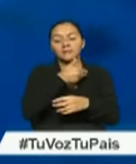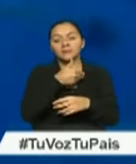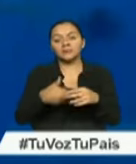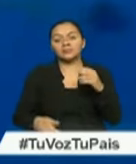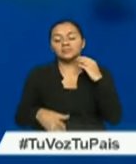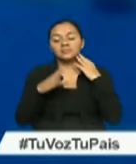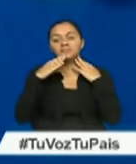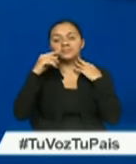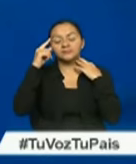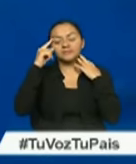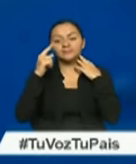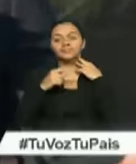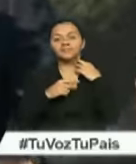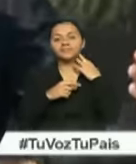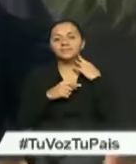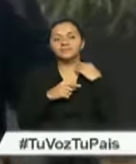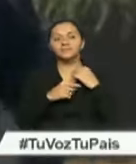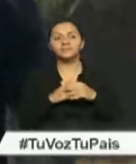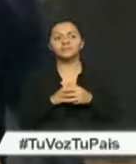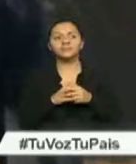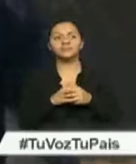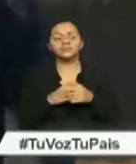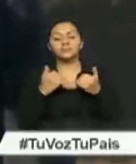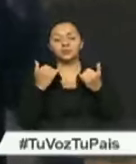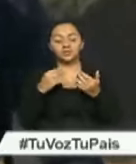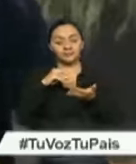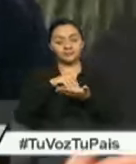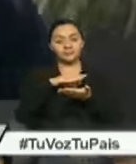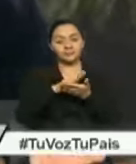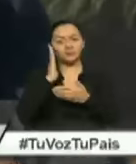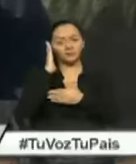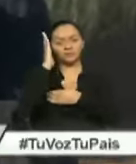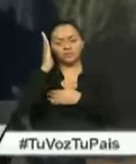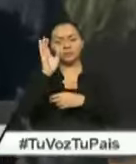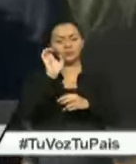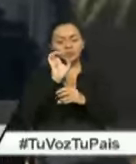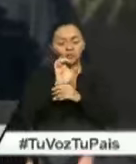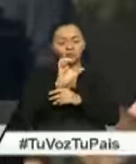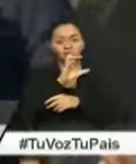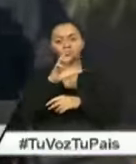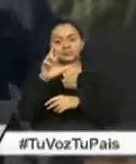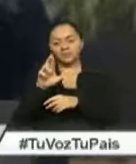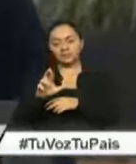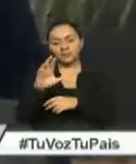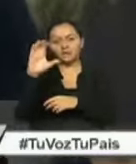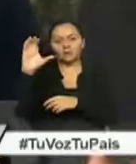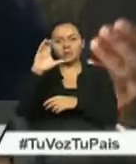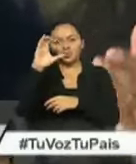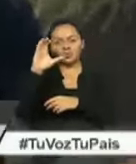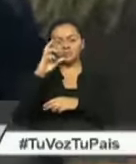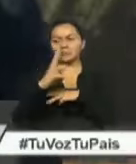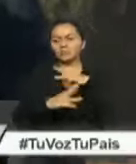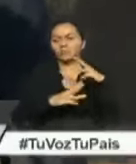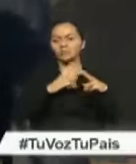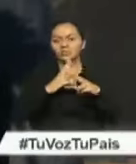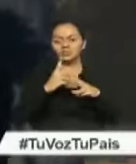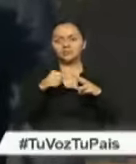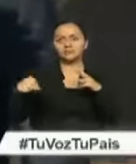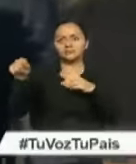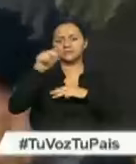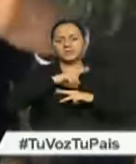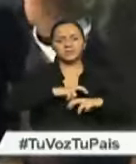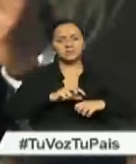presidente Rafael Correa. Ahí está gran parte del futuro de Ecuador, Costa Rica, Colombia, de la humanidad. Es muy poco lo que se ha